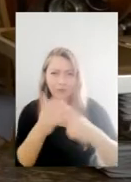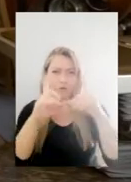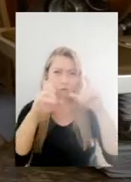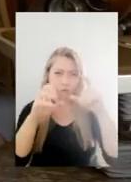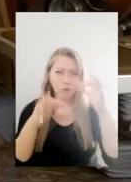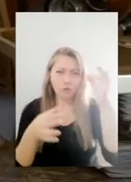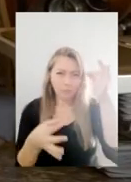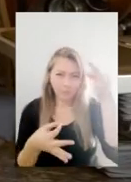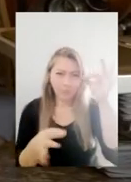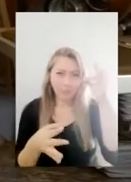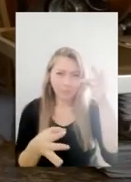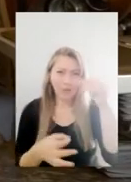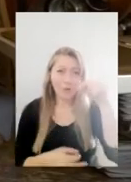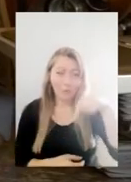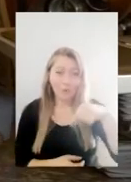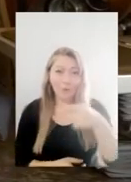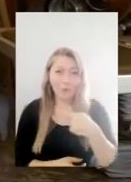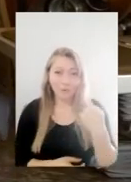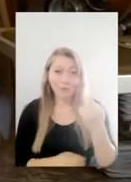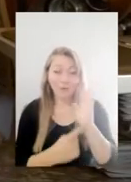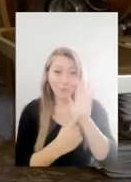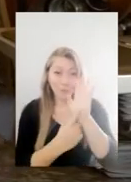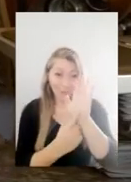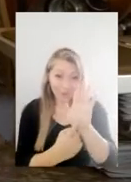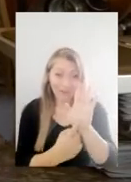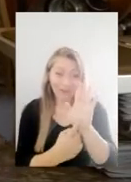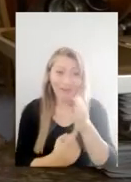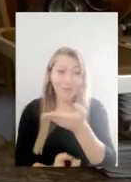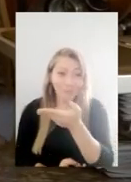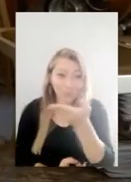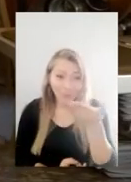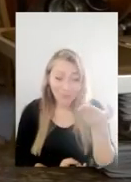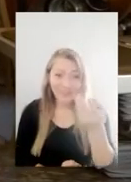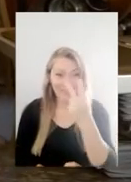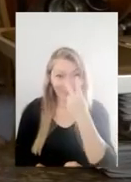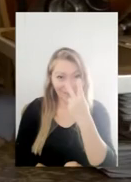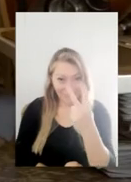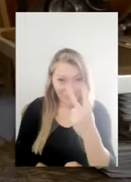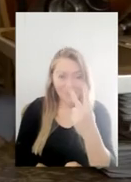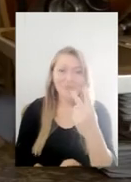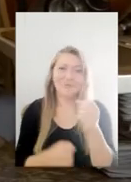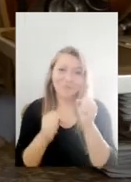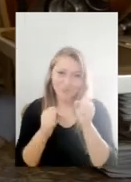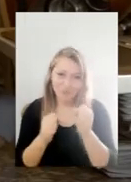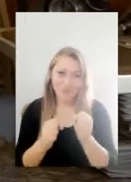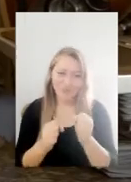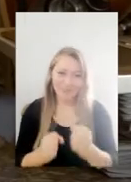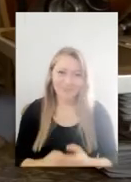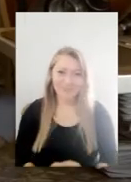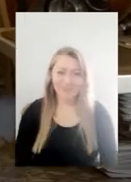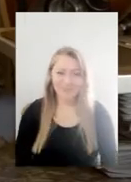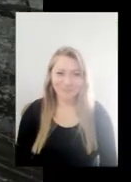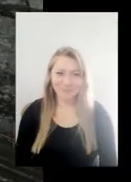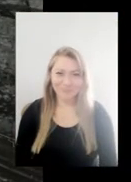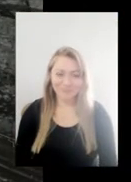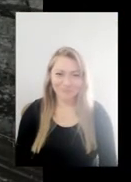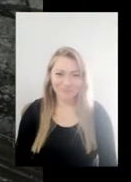papel, que muchos de los que van a ver hoy día van a verlos en la exposición también, porque son parte de nuestro archivo.